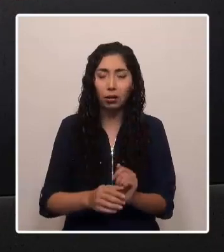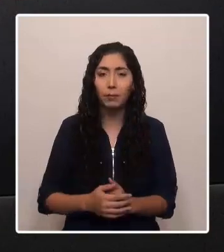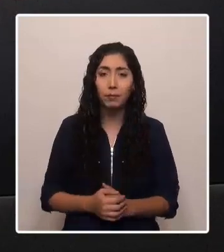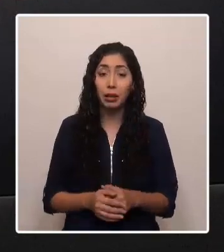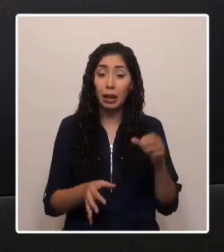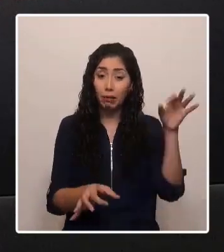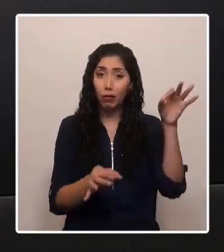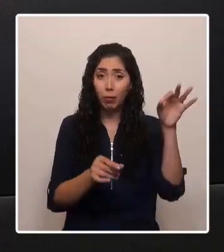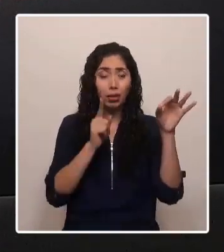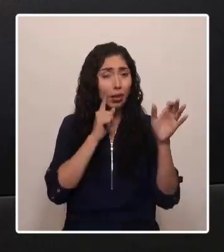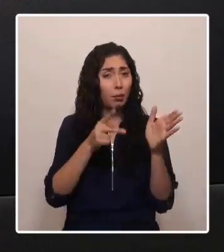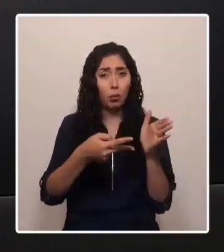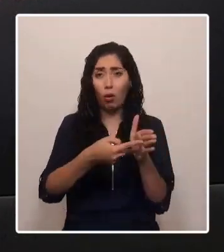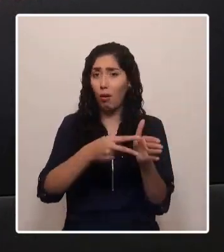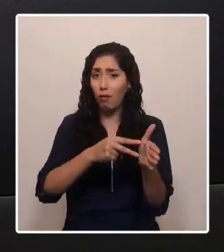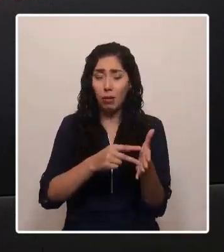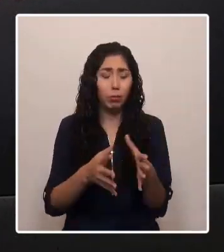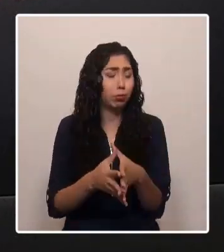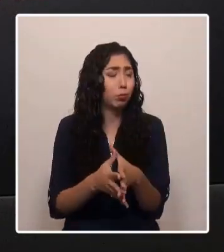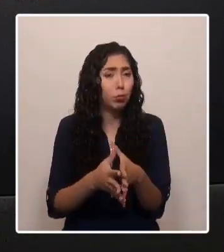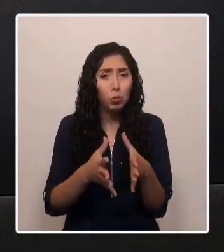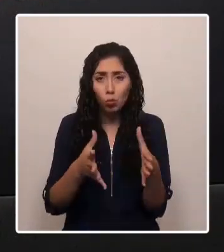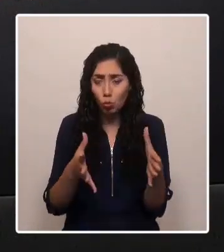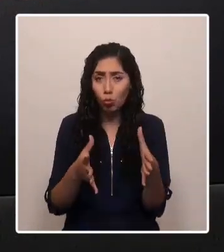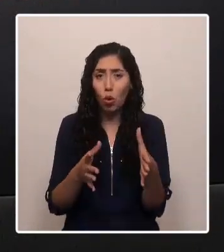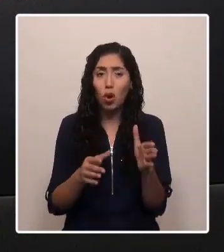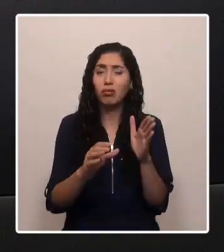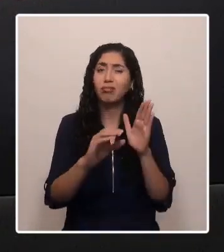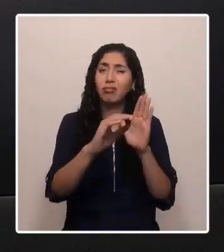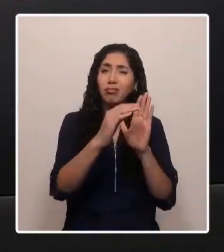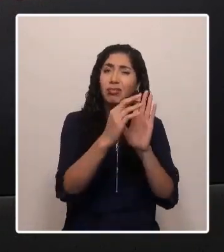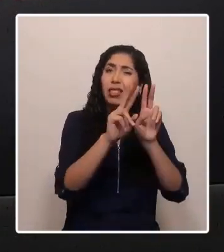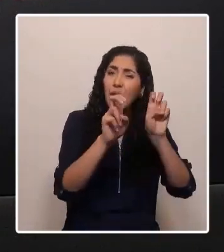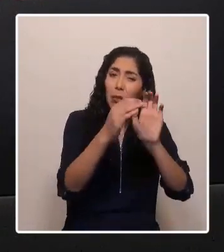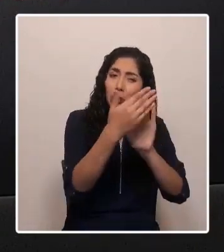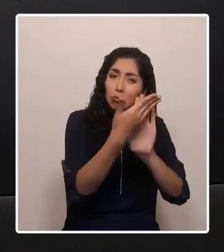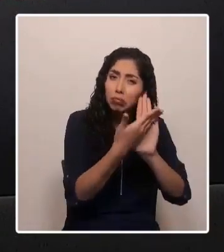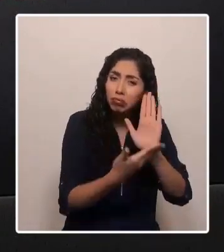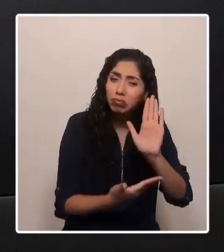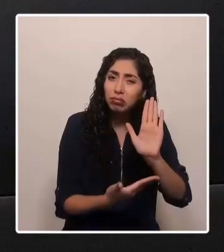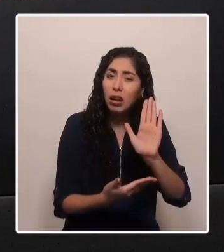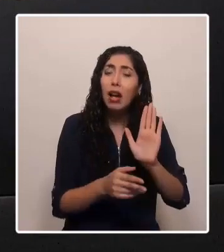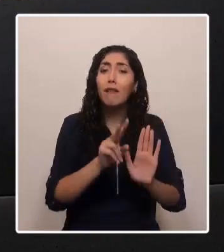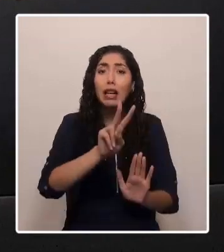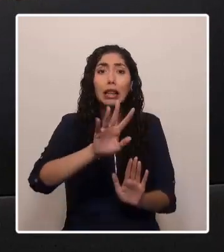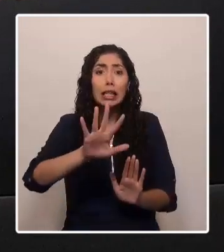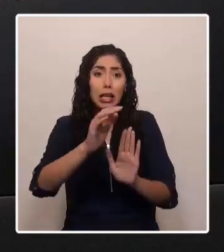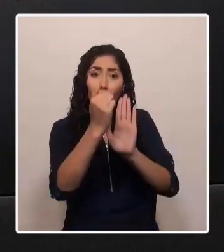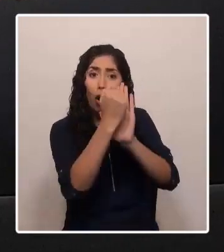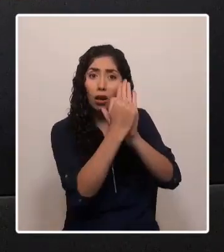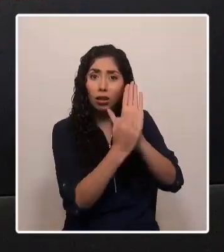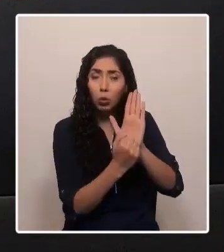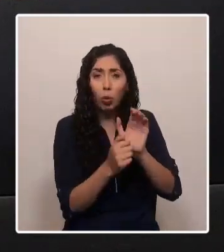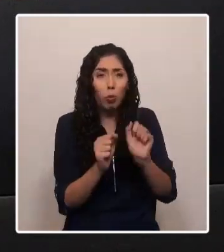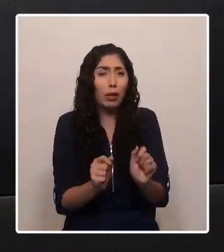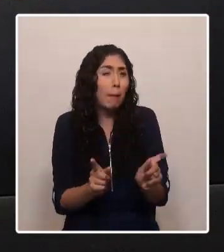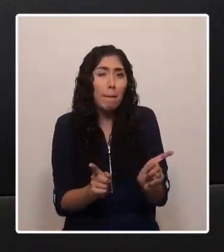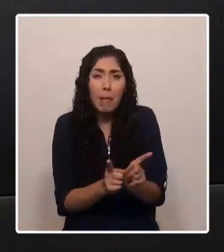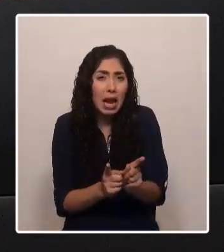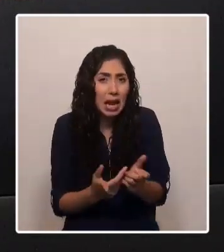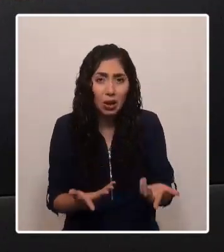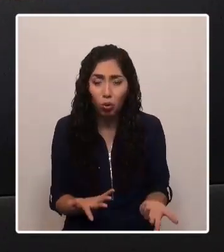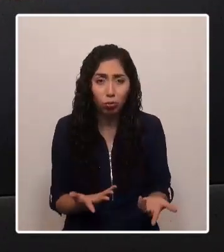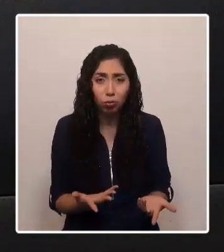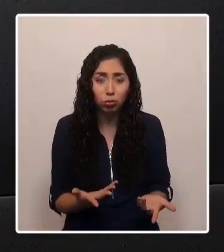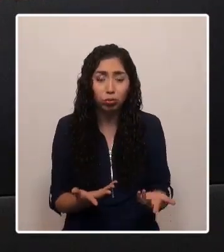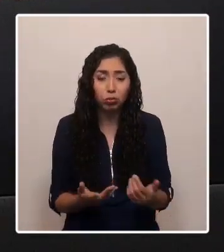graves de maximalismo y poca condensación de contenidos, regulando en 25 artículos lo que pudo haberse hecho en mucho menos, dejando al arbitrio